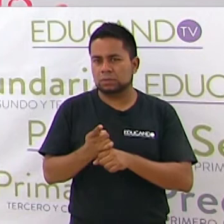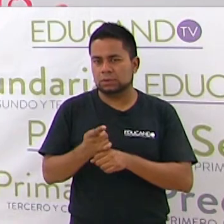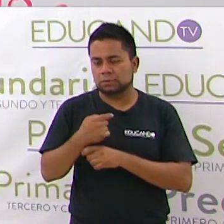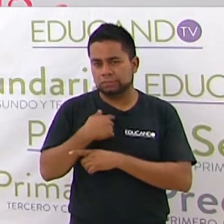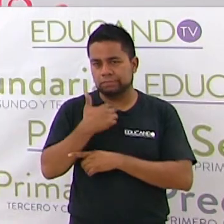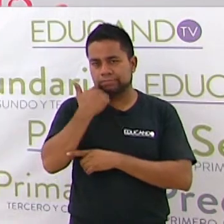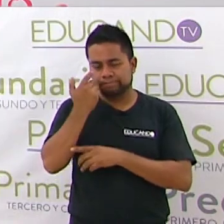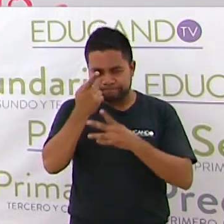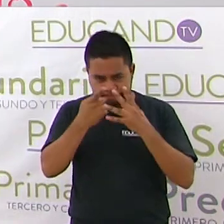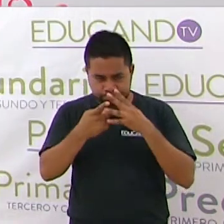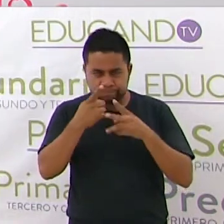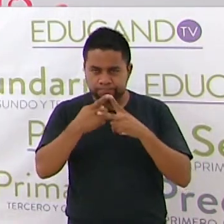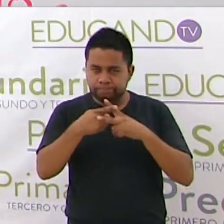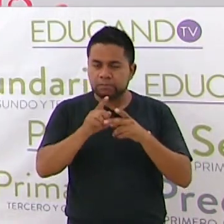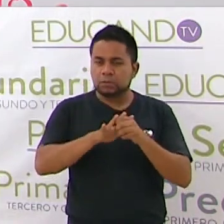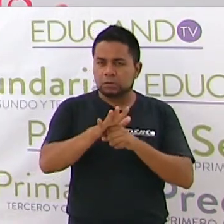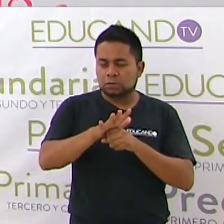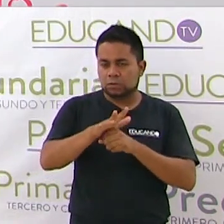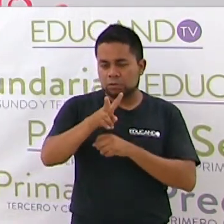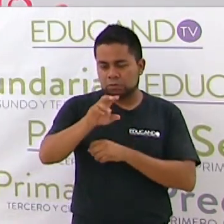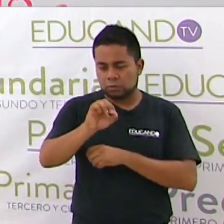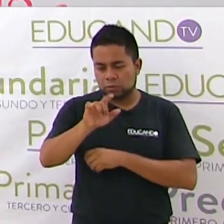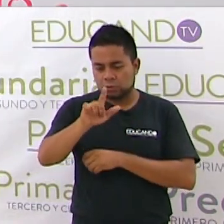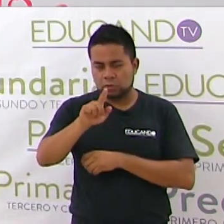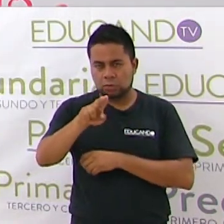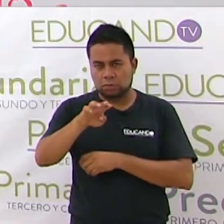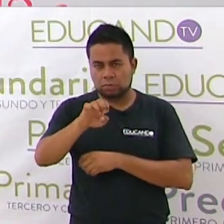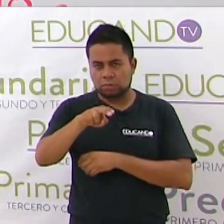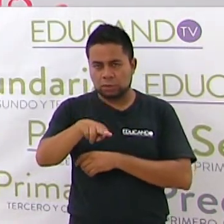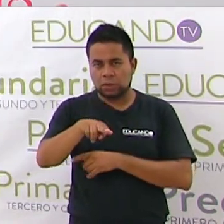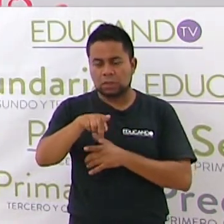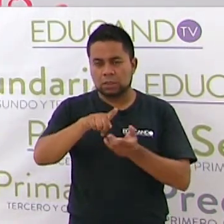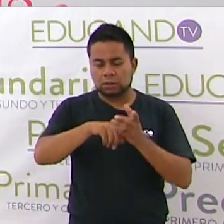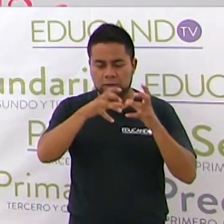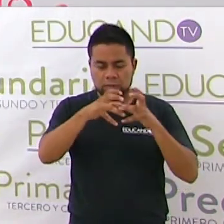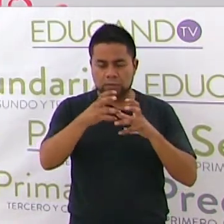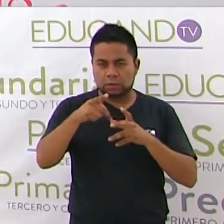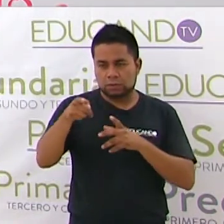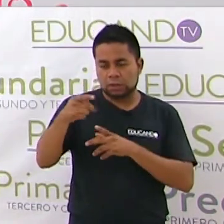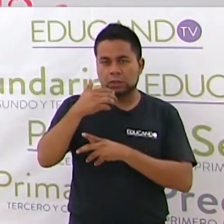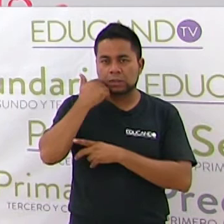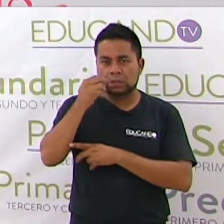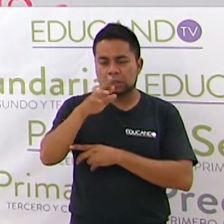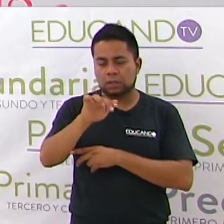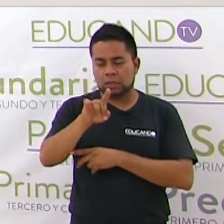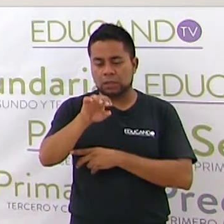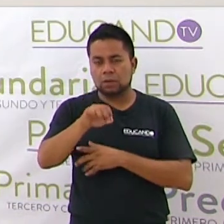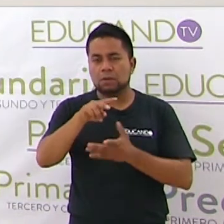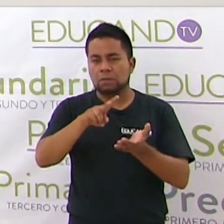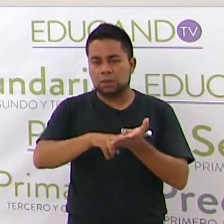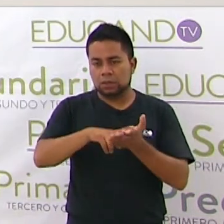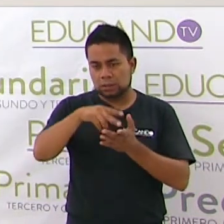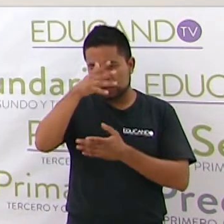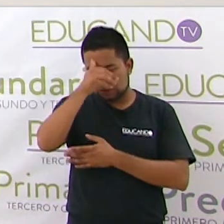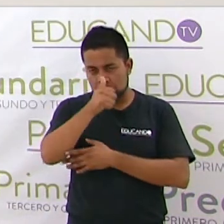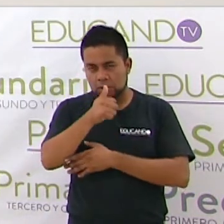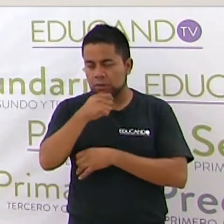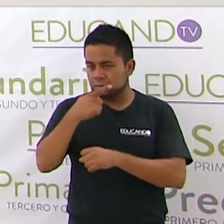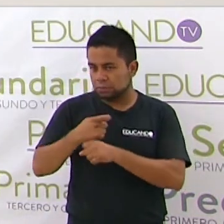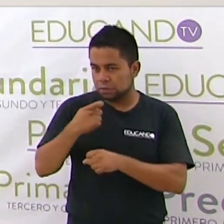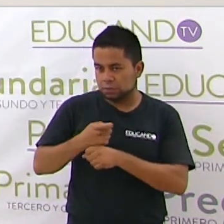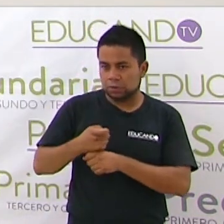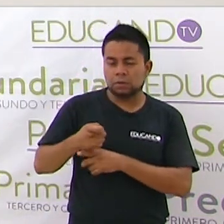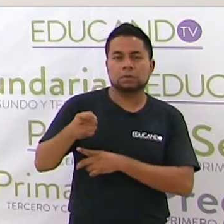quiero calcular el volumen de esa esfera y aquí me pide el radio. Conocíamos